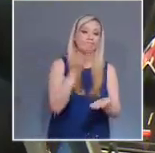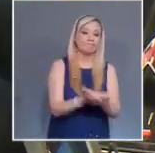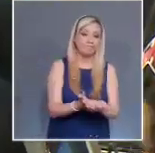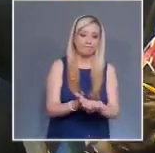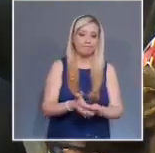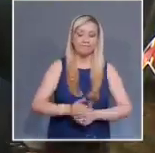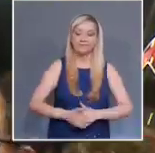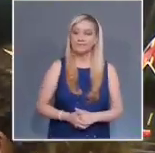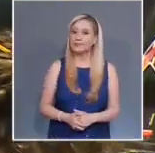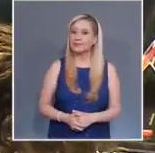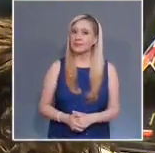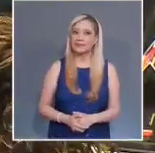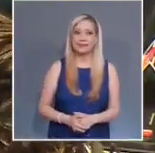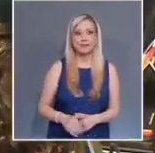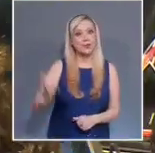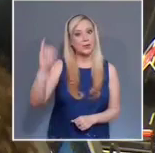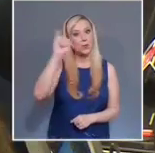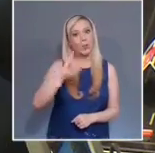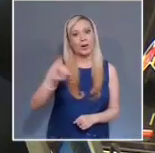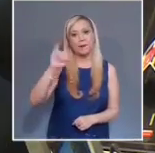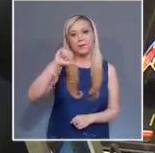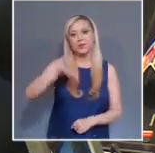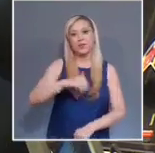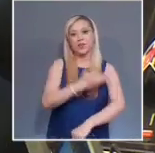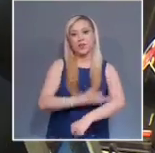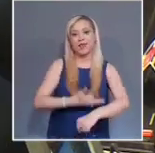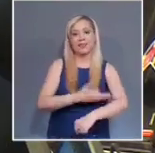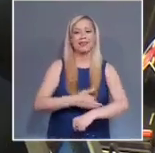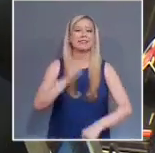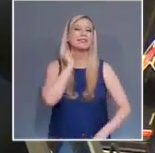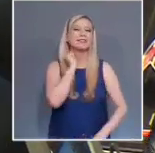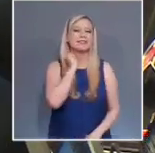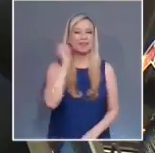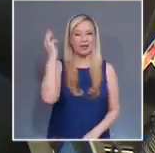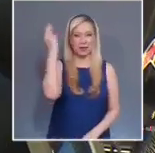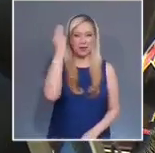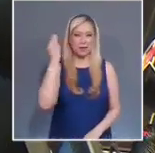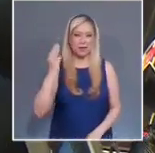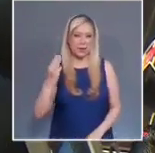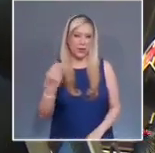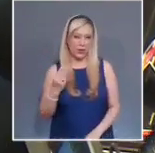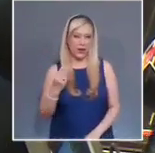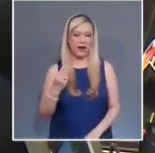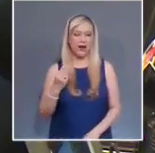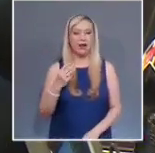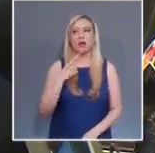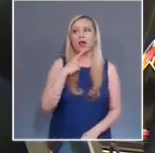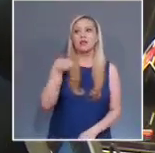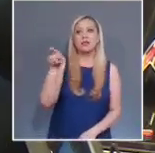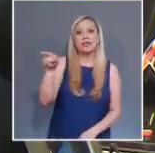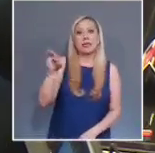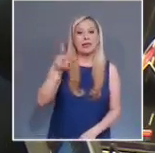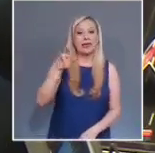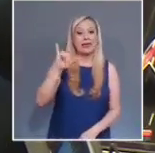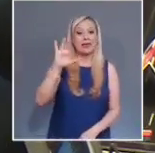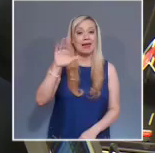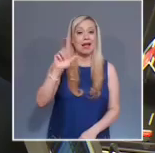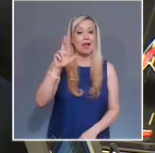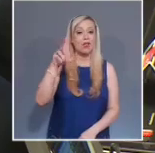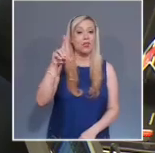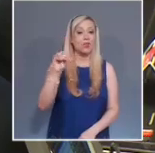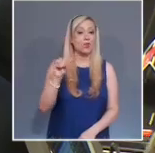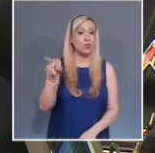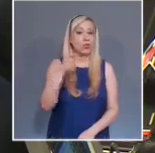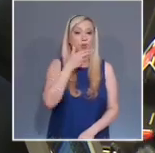el senador Ricardo Monreal anunció que Ricardo Salgado Perrillat se perfilaba a ser el nuevo comisionado del INAI tras un acuerdo entre